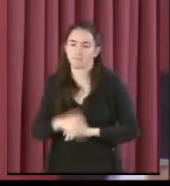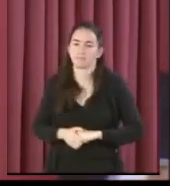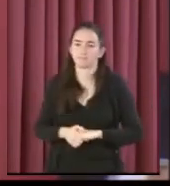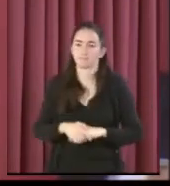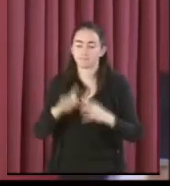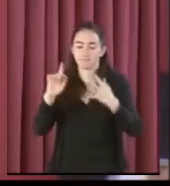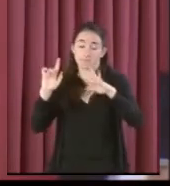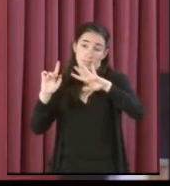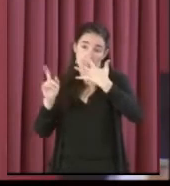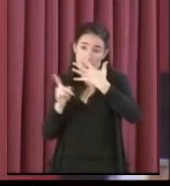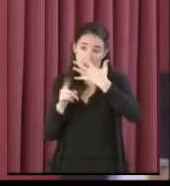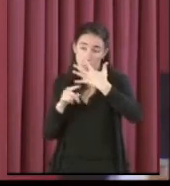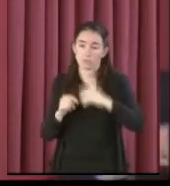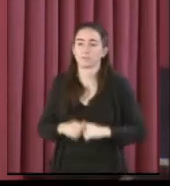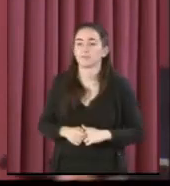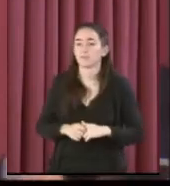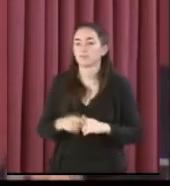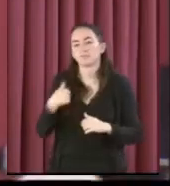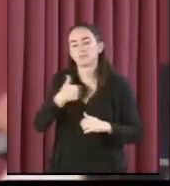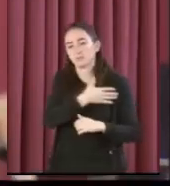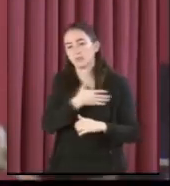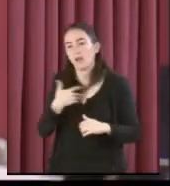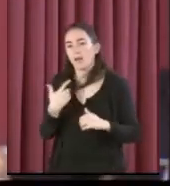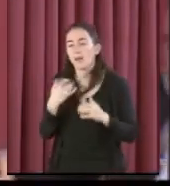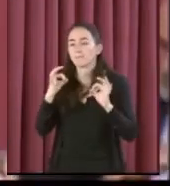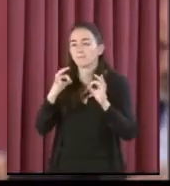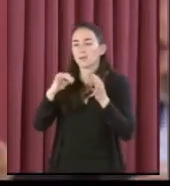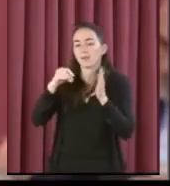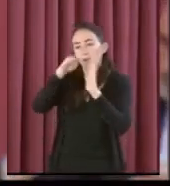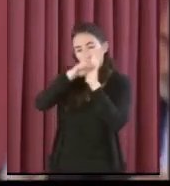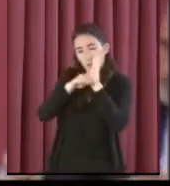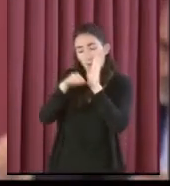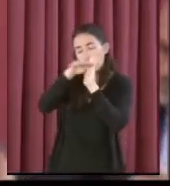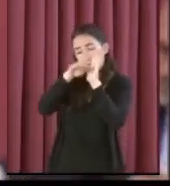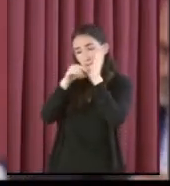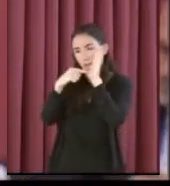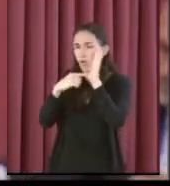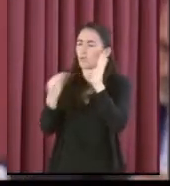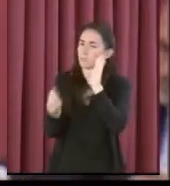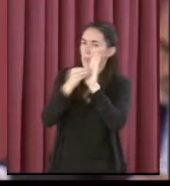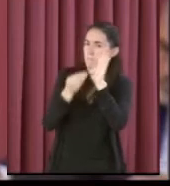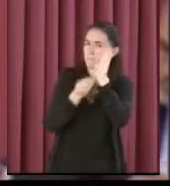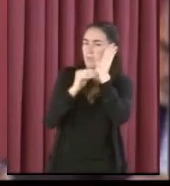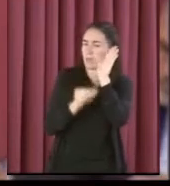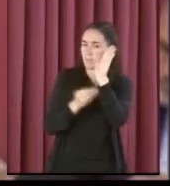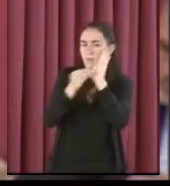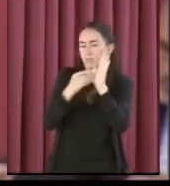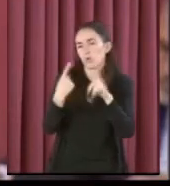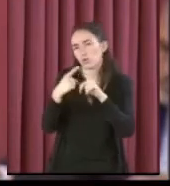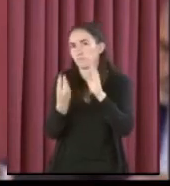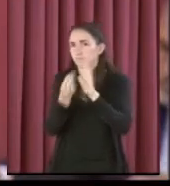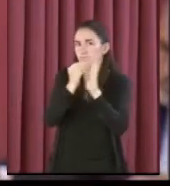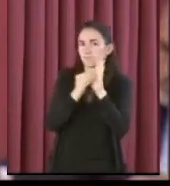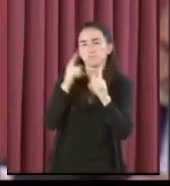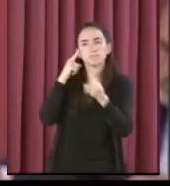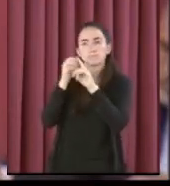ejes. Hemos introducido modificaciones en los pliegos de contratación para fomentar siempre respetando el principio básico de concurrencia